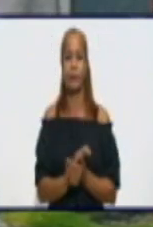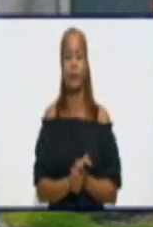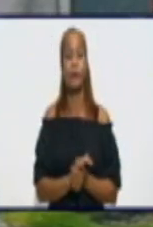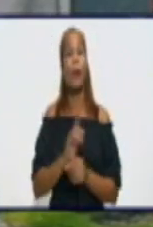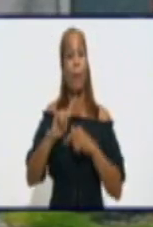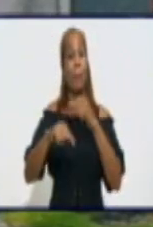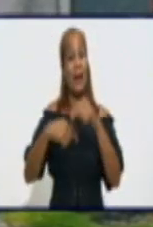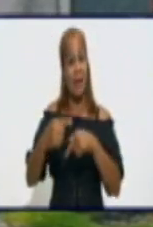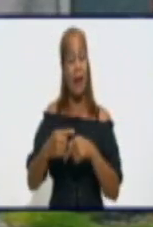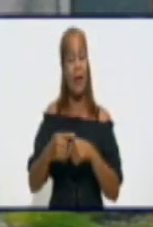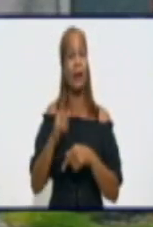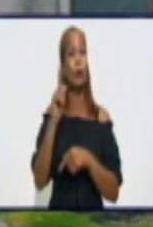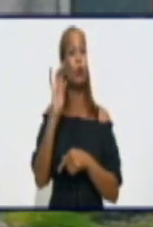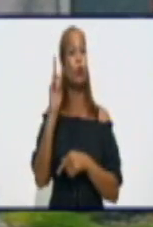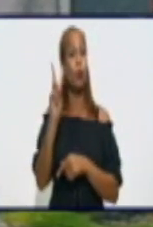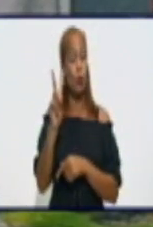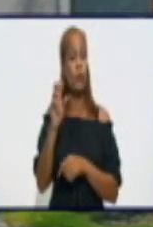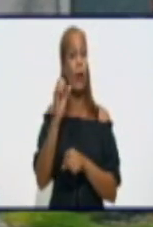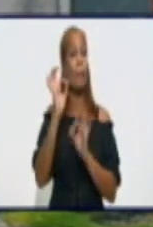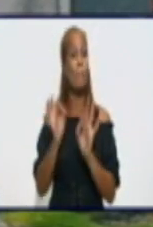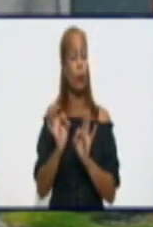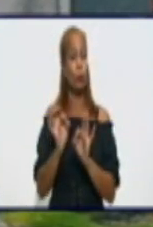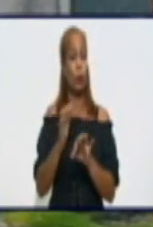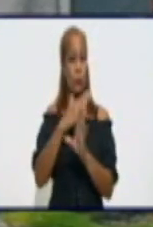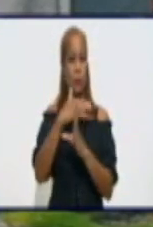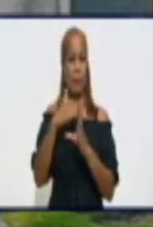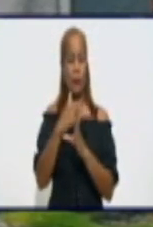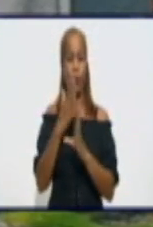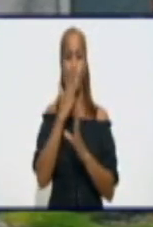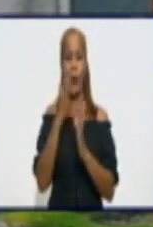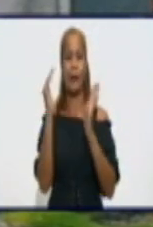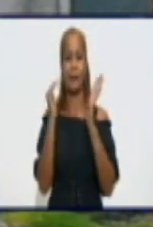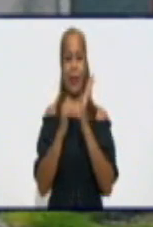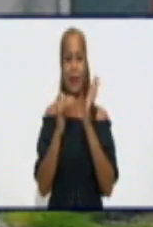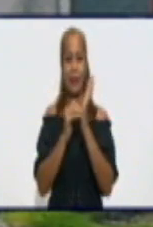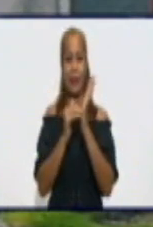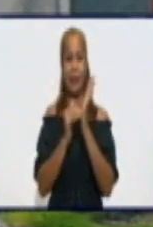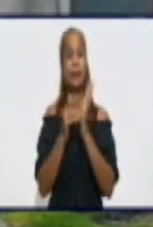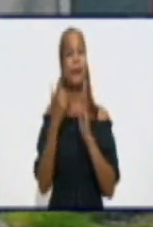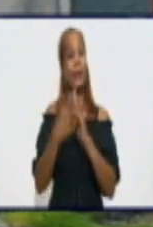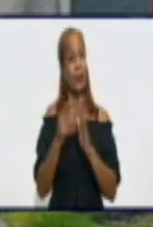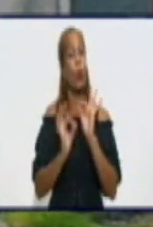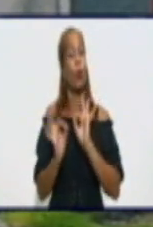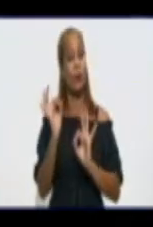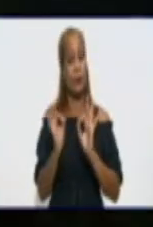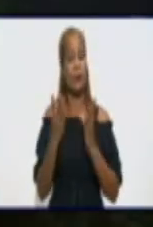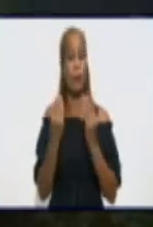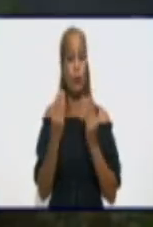Volveremos mañana, 12 en punto del mediodía. Buena tarde y cuídese mucho.